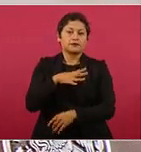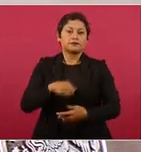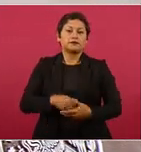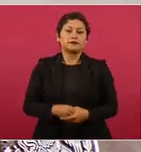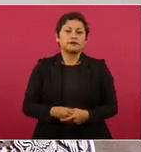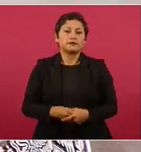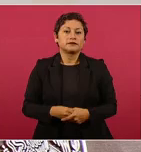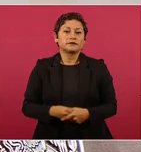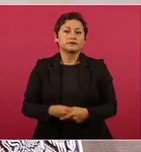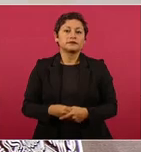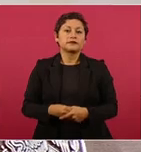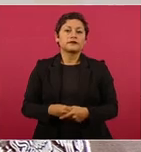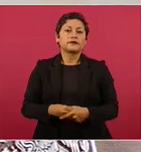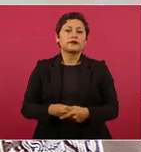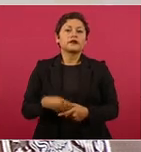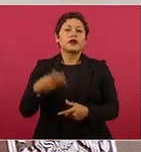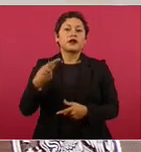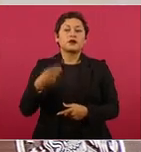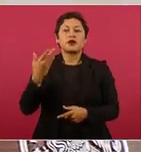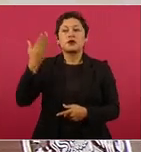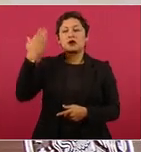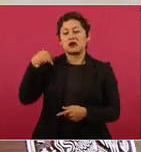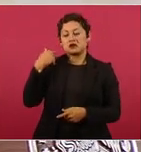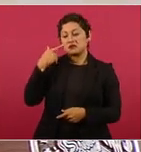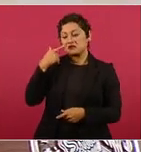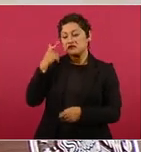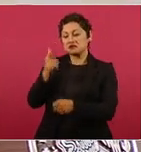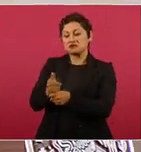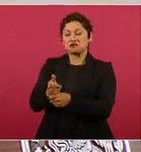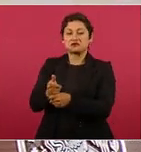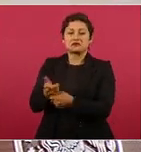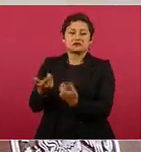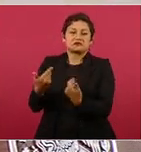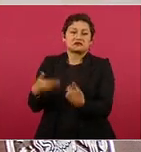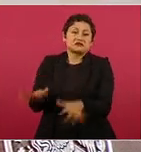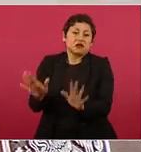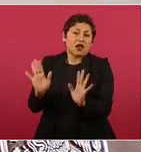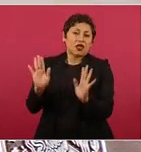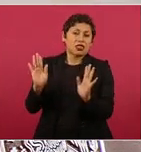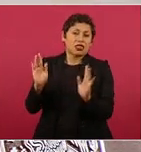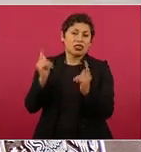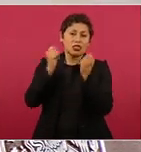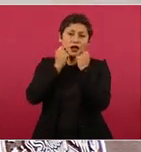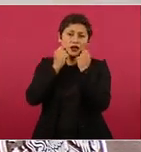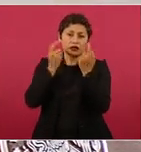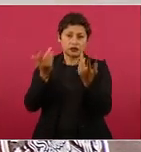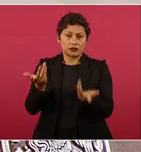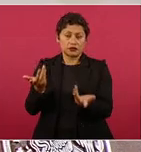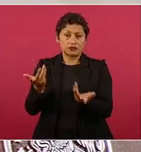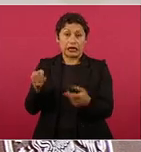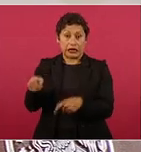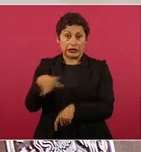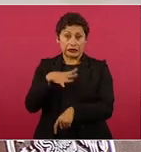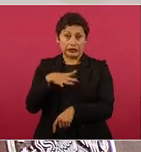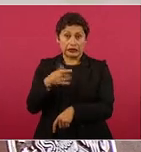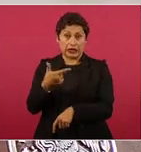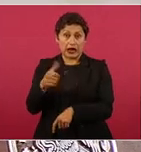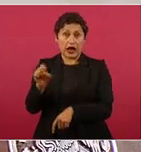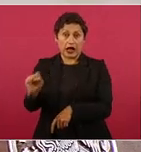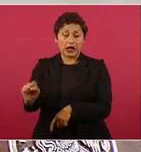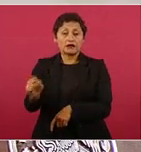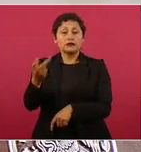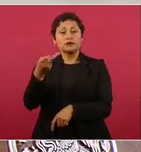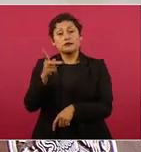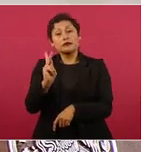llegaron a la conclusión de que no eran rentables, porque sí hay gas, pero los precios